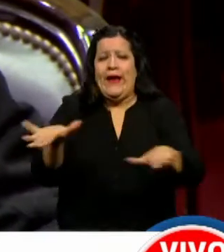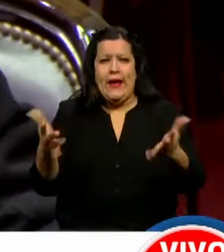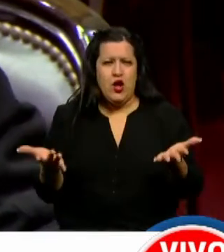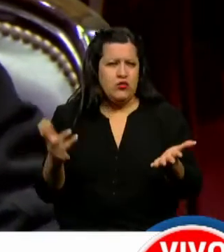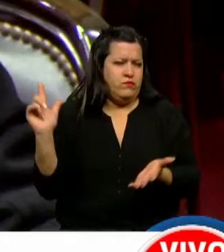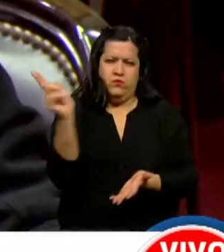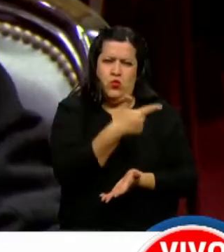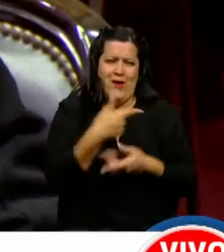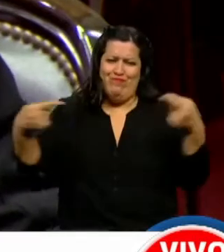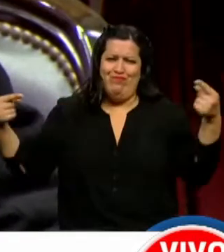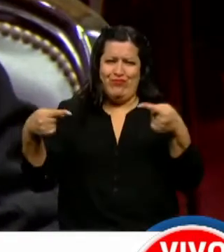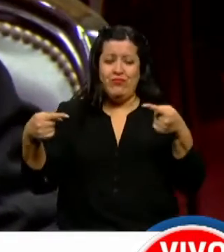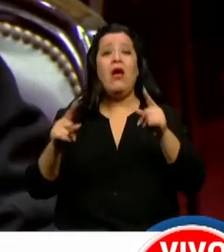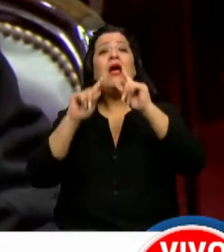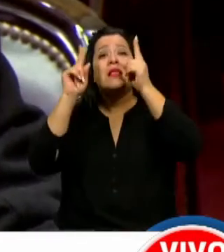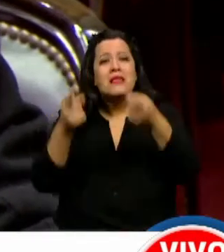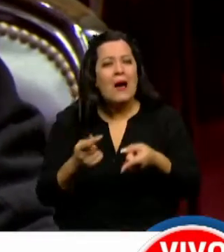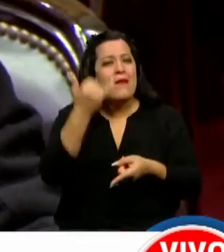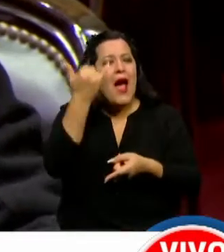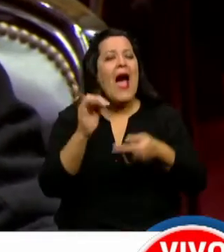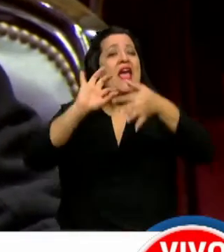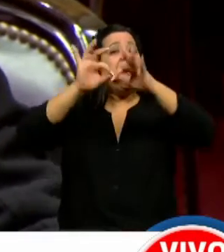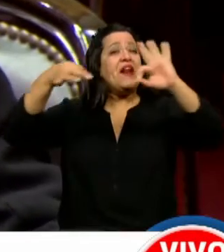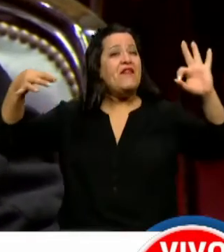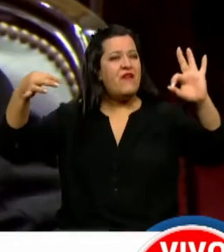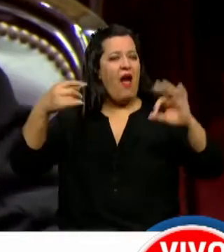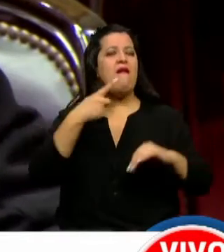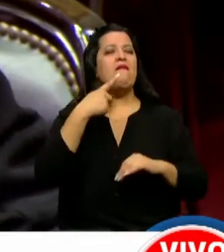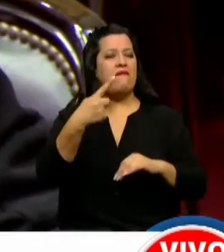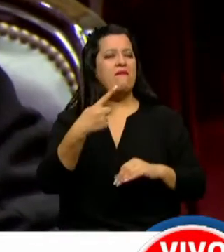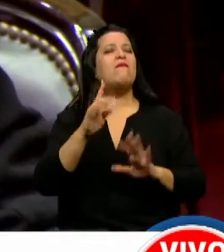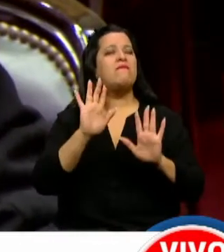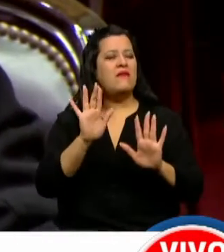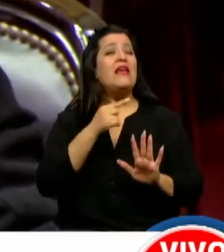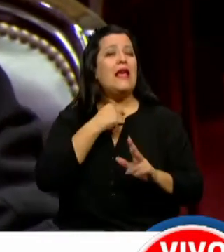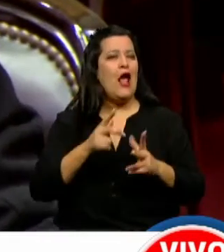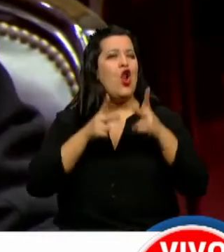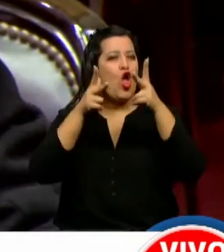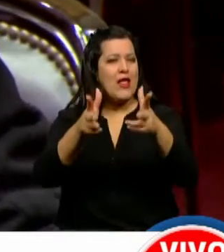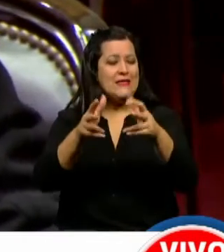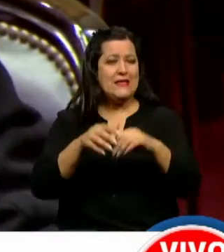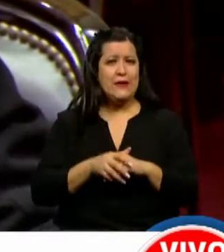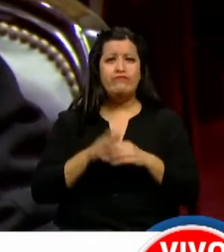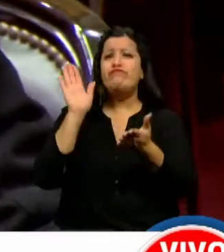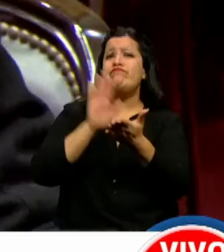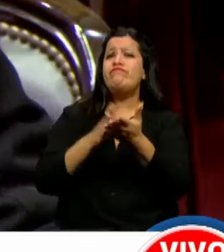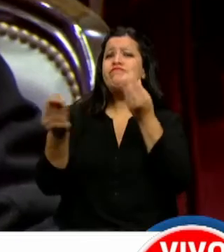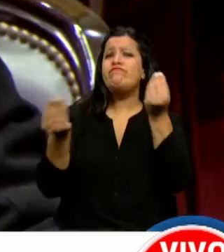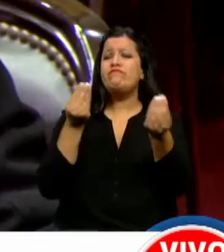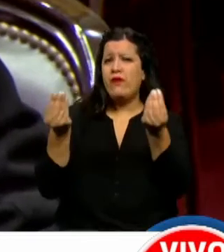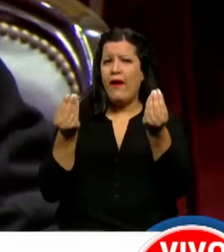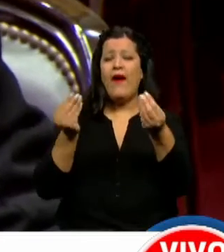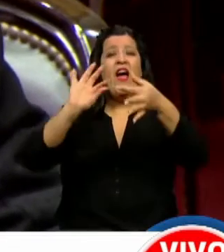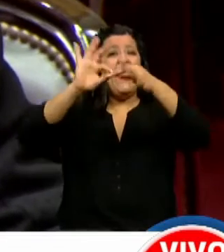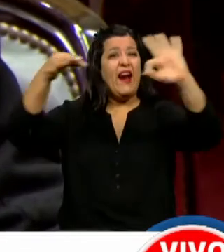su vez, hay un refrán que también quiero traer esta noche, que tiene que ver con que